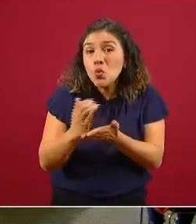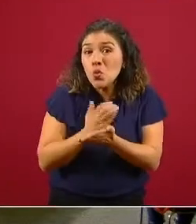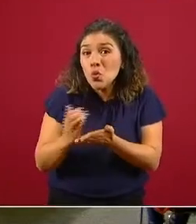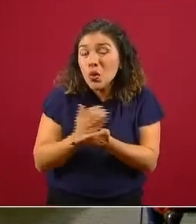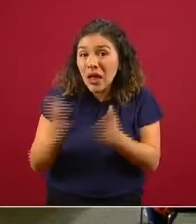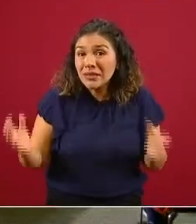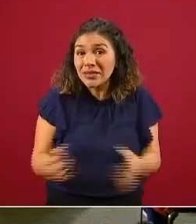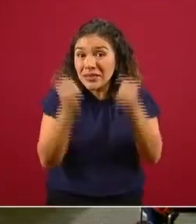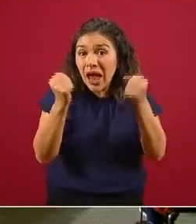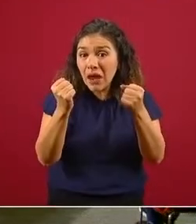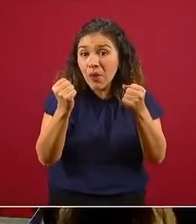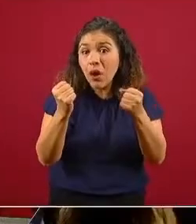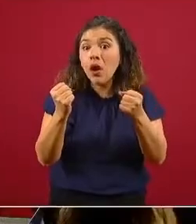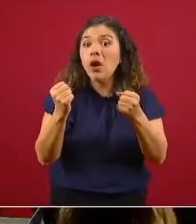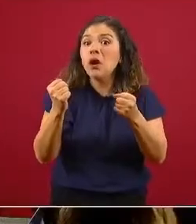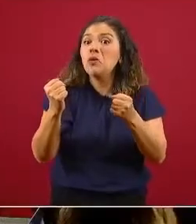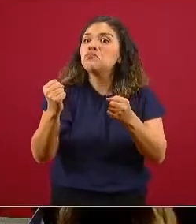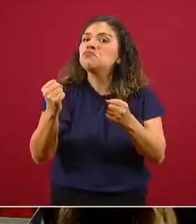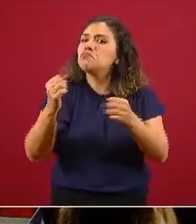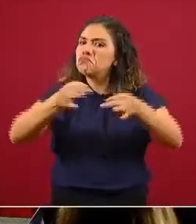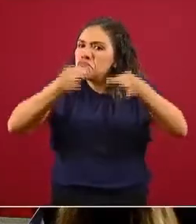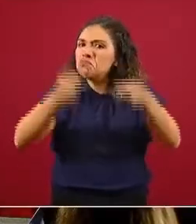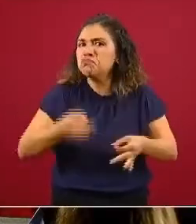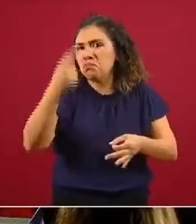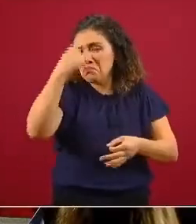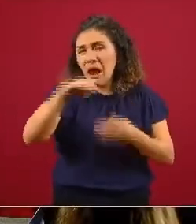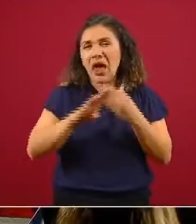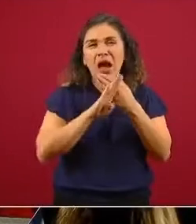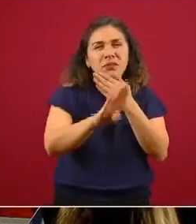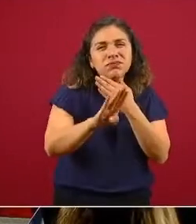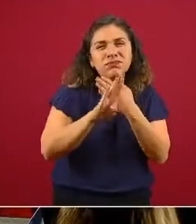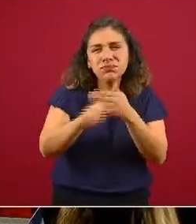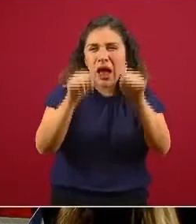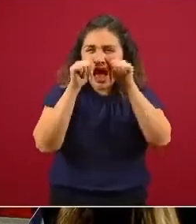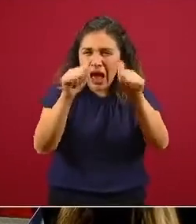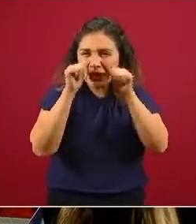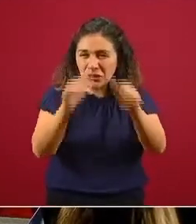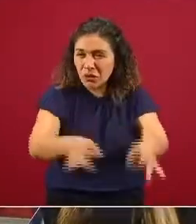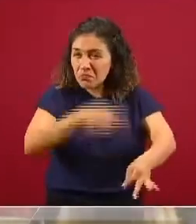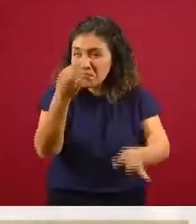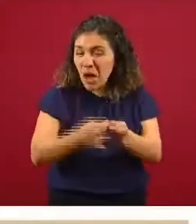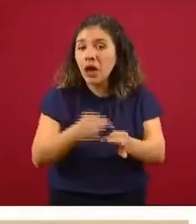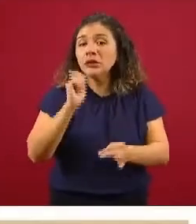recuperado y concluido su manejo de aislamiento y de atención